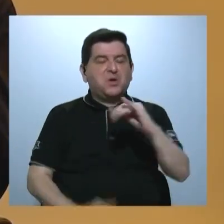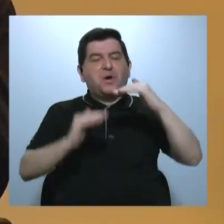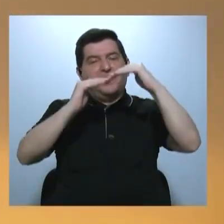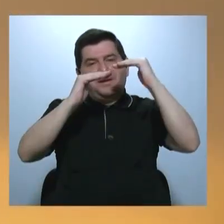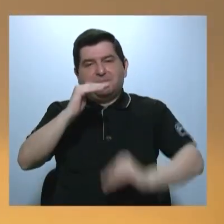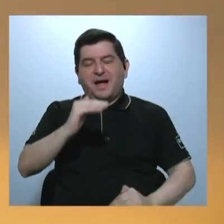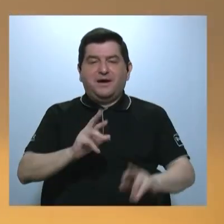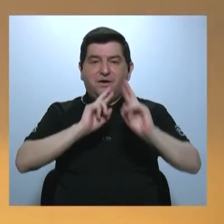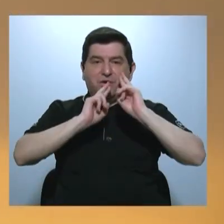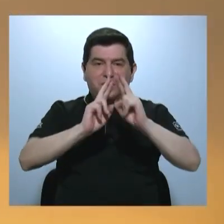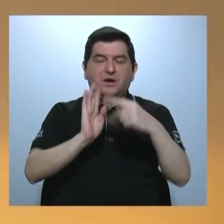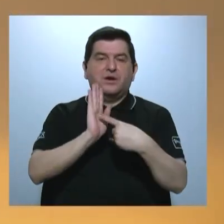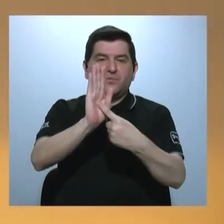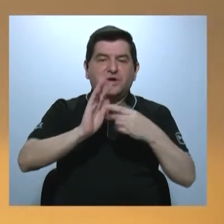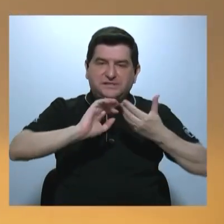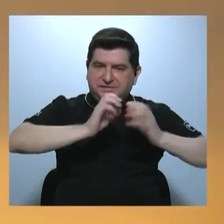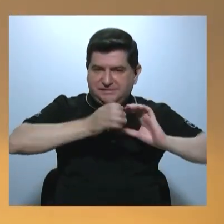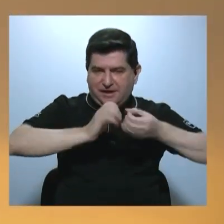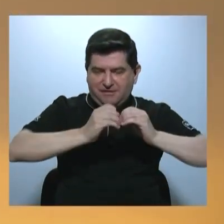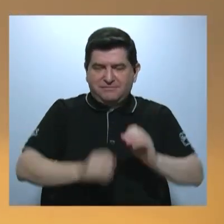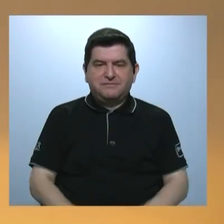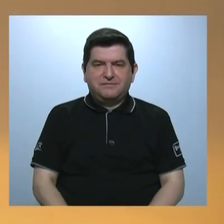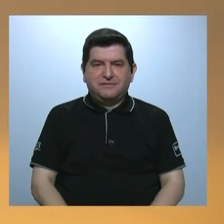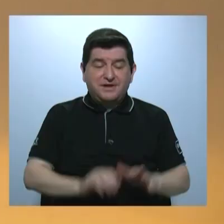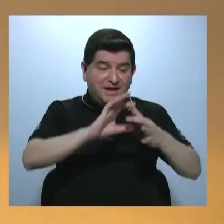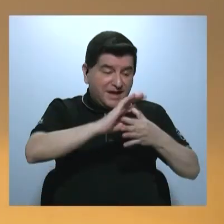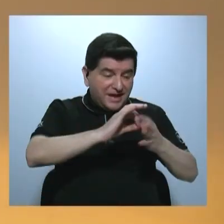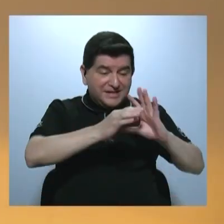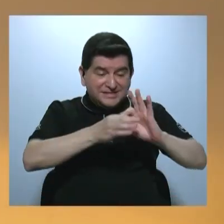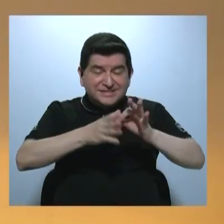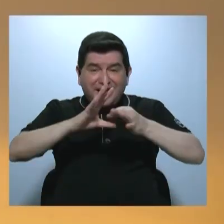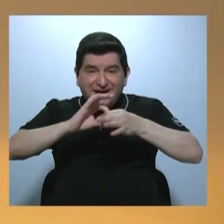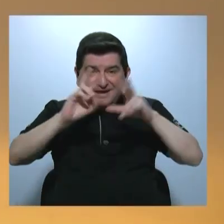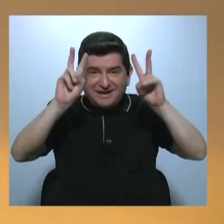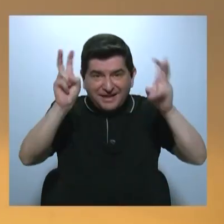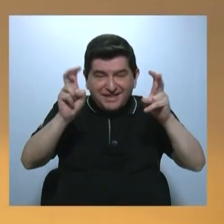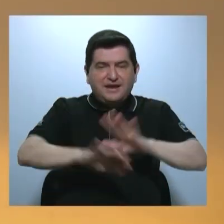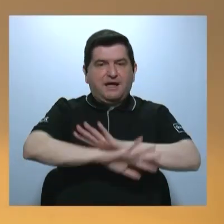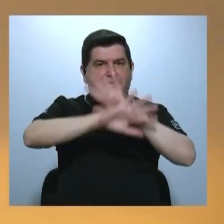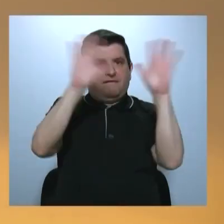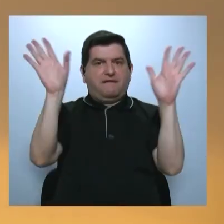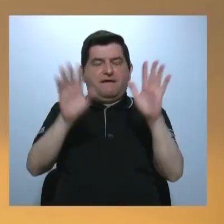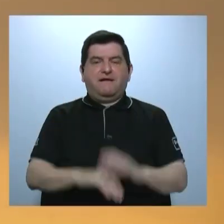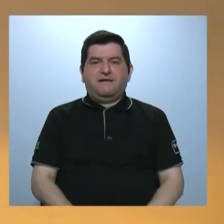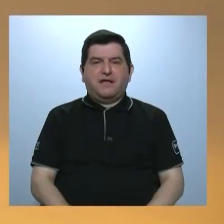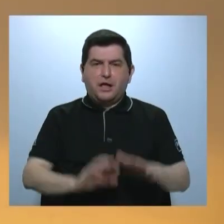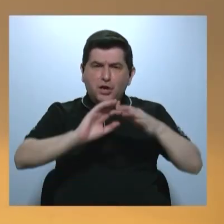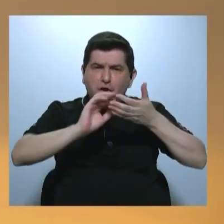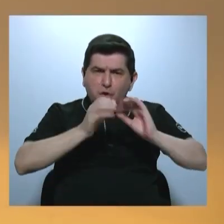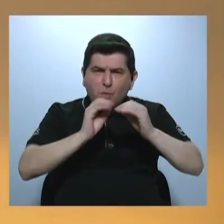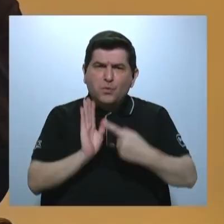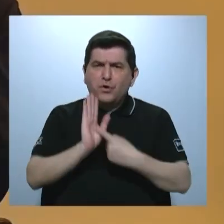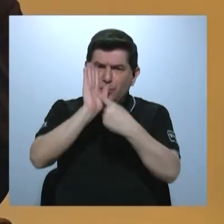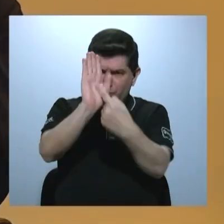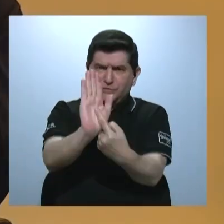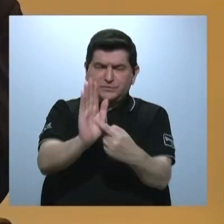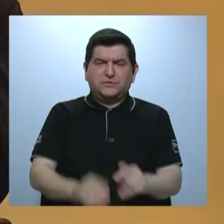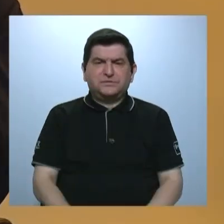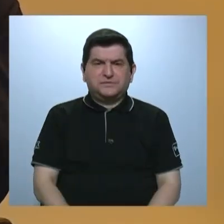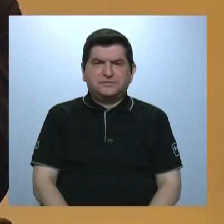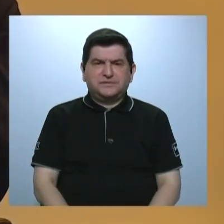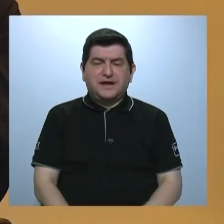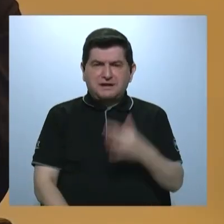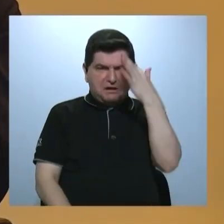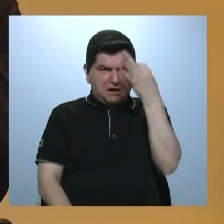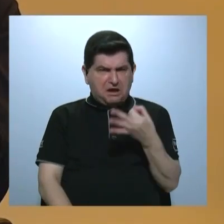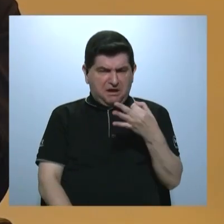y son los resultados que muestran el índice. Entonces, la cadena causal realmente es muy clara para nosotros, los datos lo muestran así, y por eso es que le